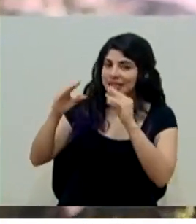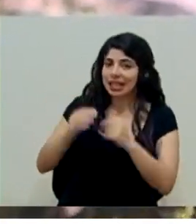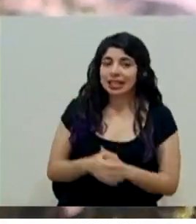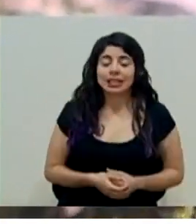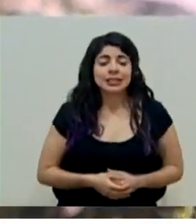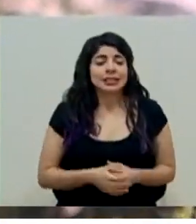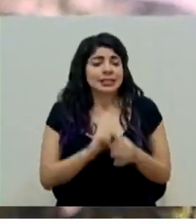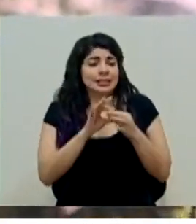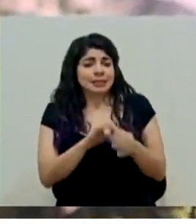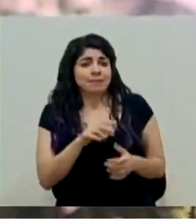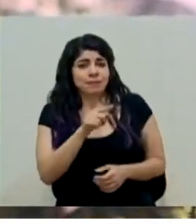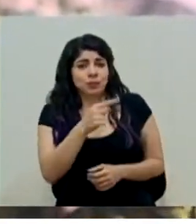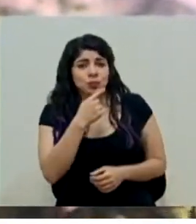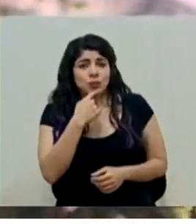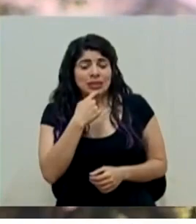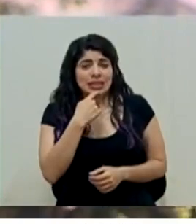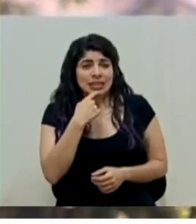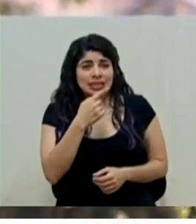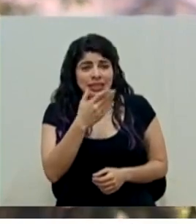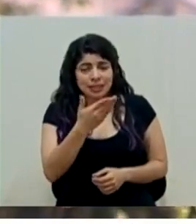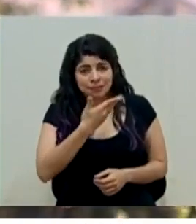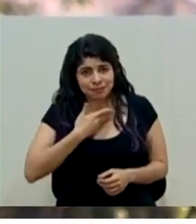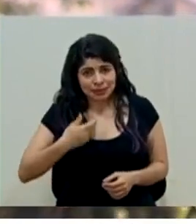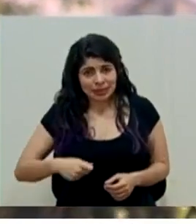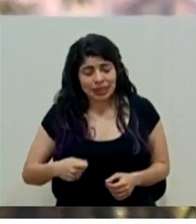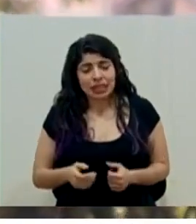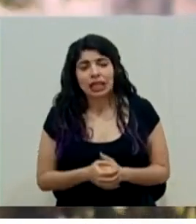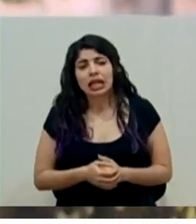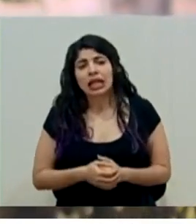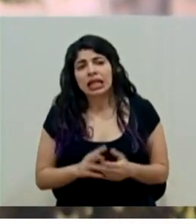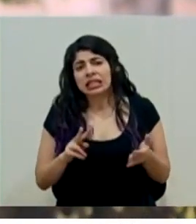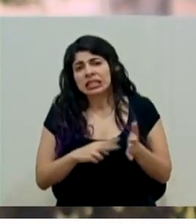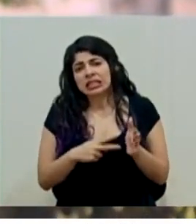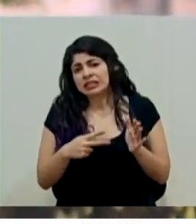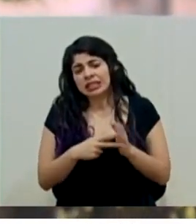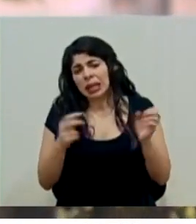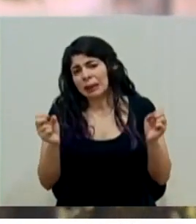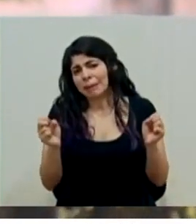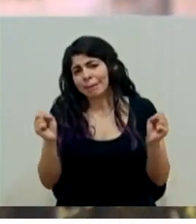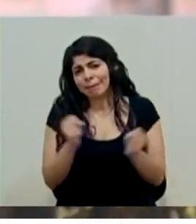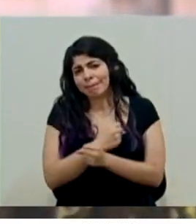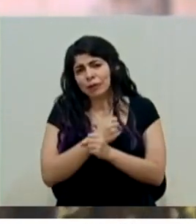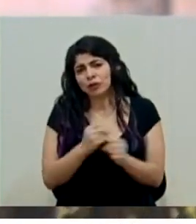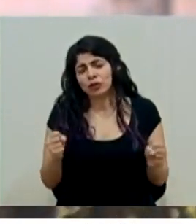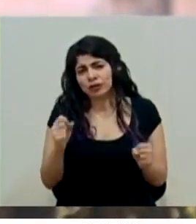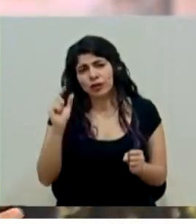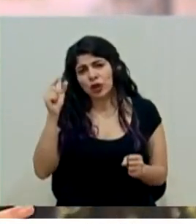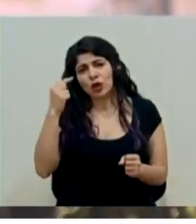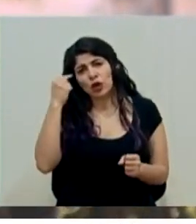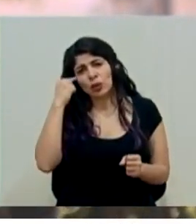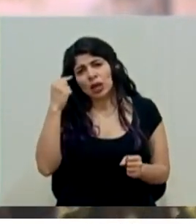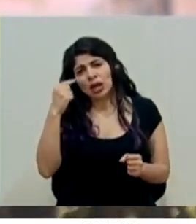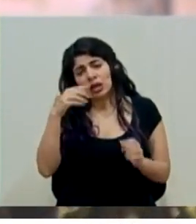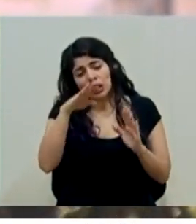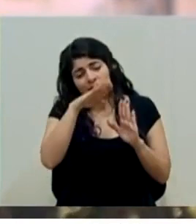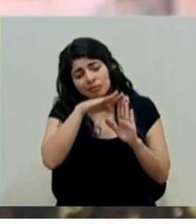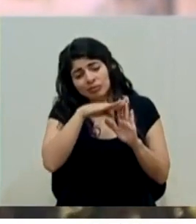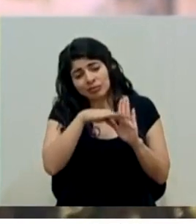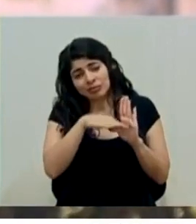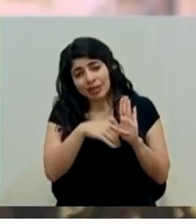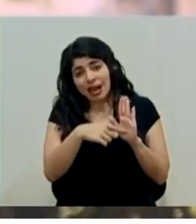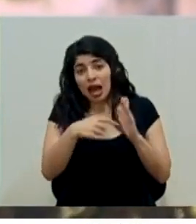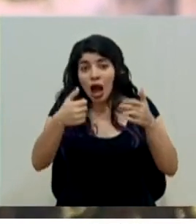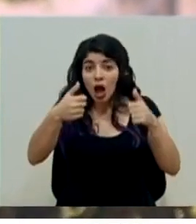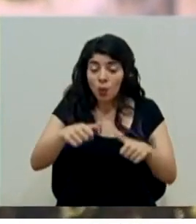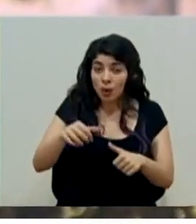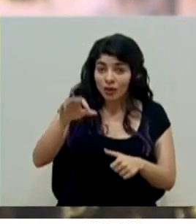De acuerdo a lo que usted dice, señor mandatario, no habrá posibilidad de que el gobierno retire dentro de este posible acuerdo con